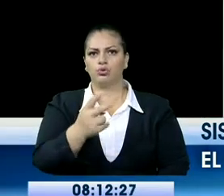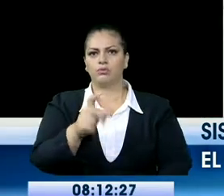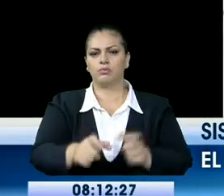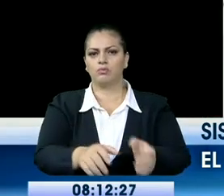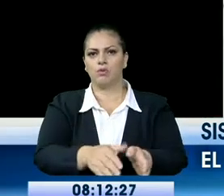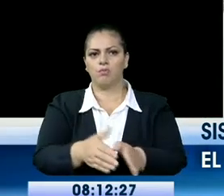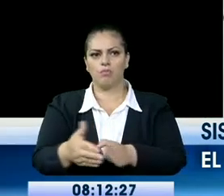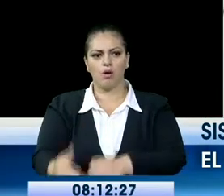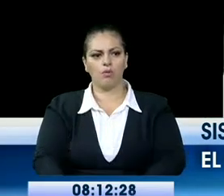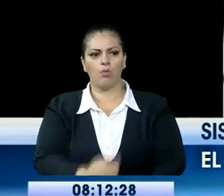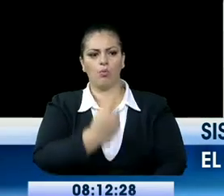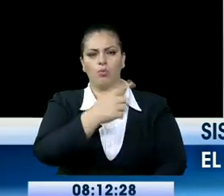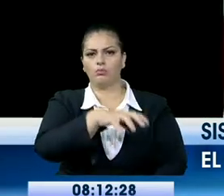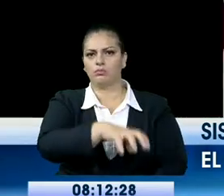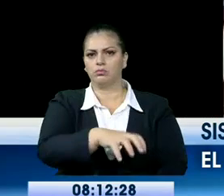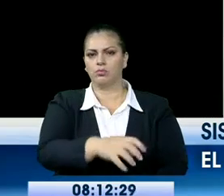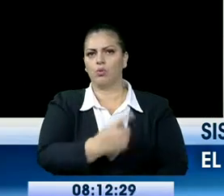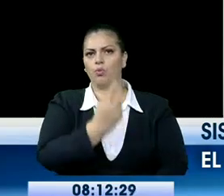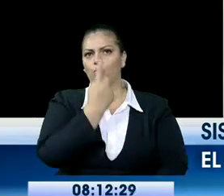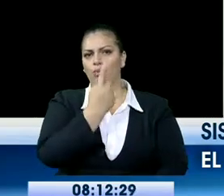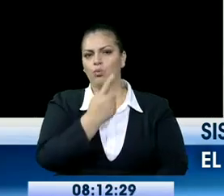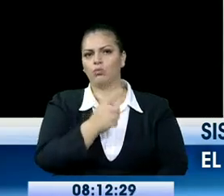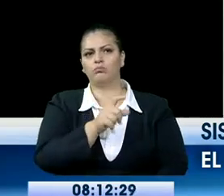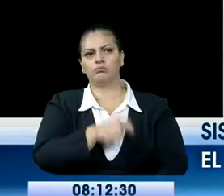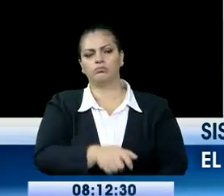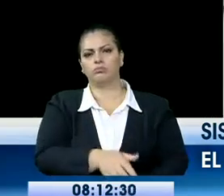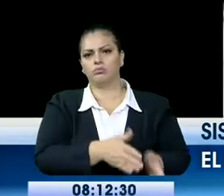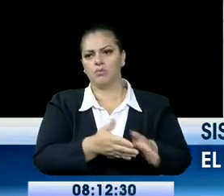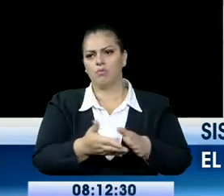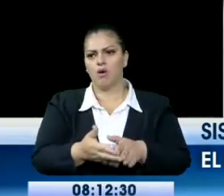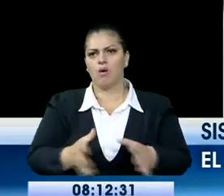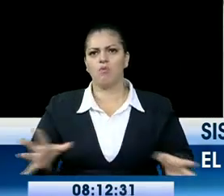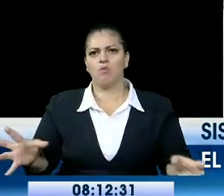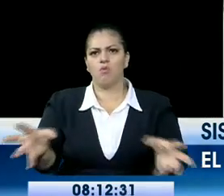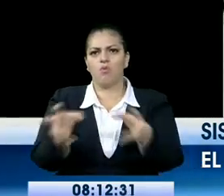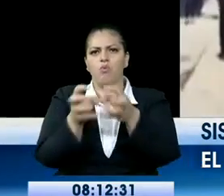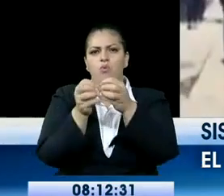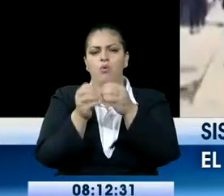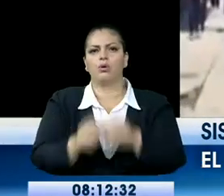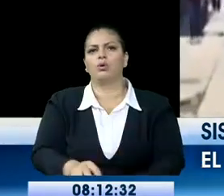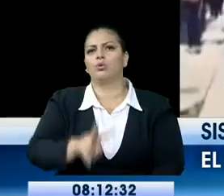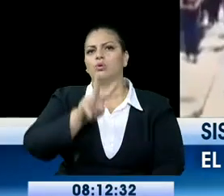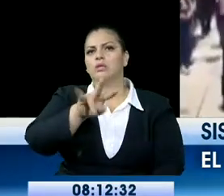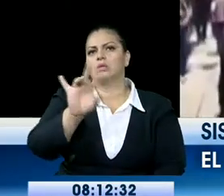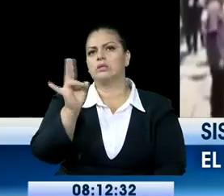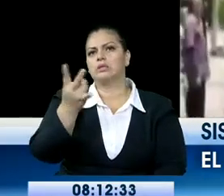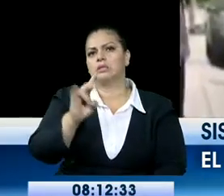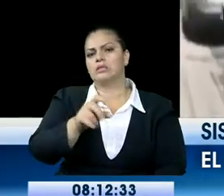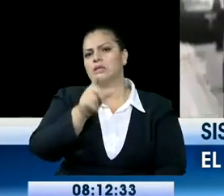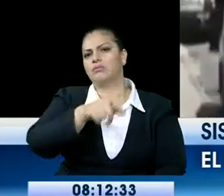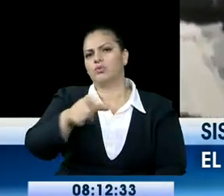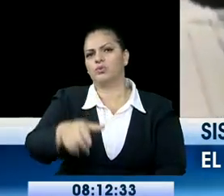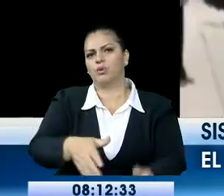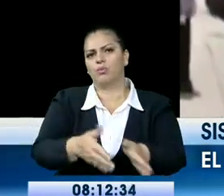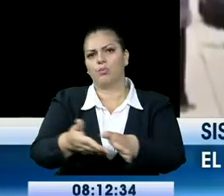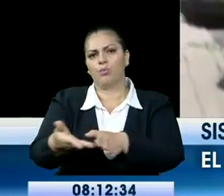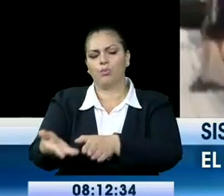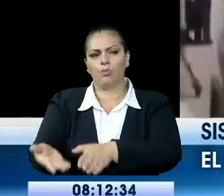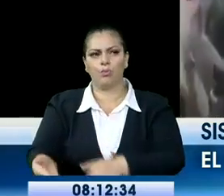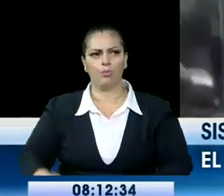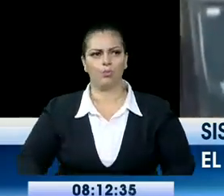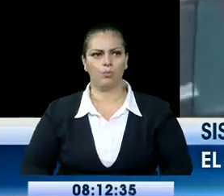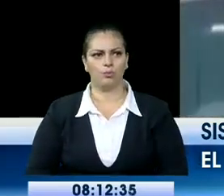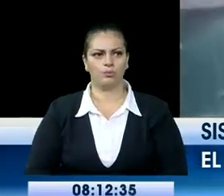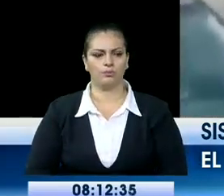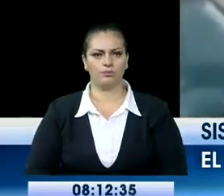de Protección Civil, aunque la cifra incrementa con el paso de las horas, el seísmo se ha producido el día que